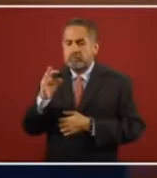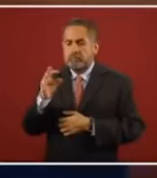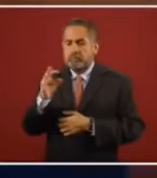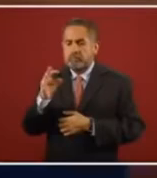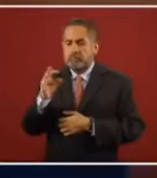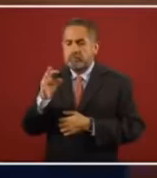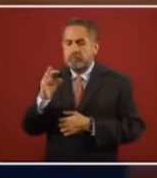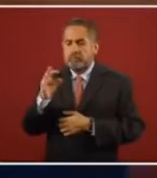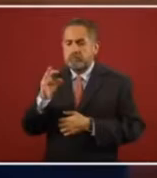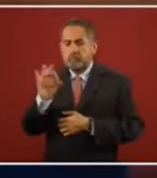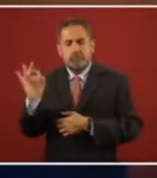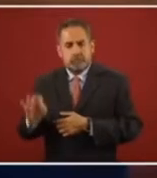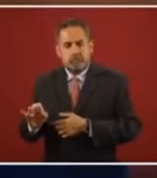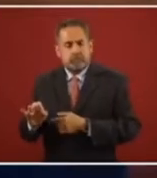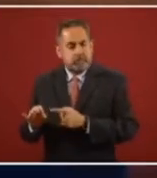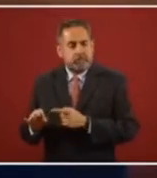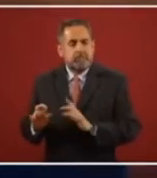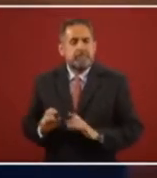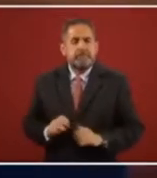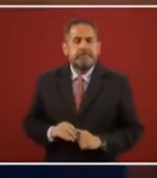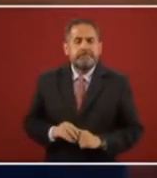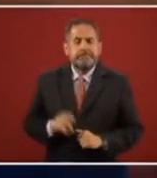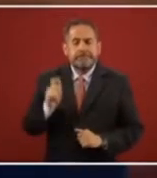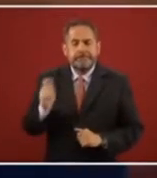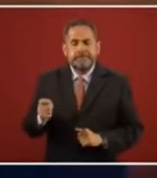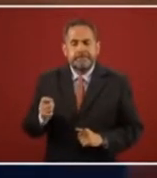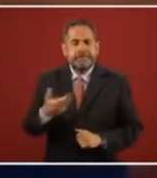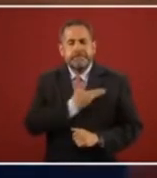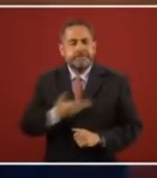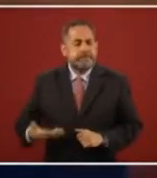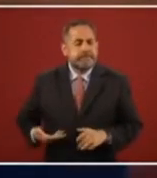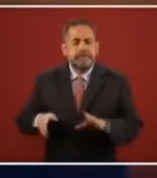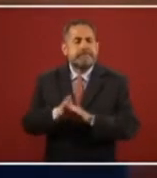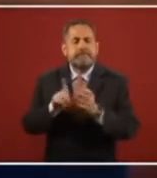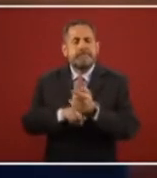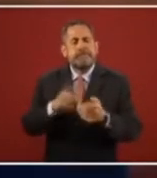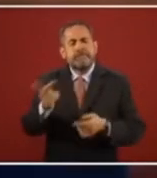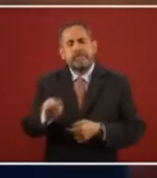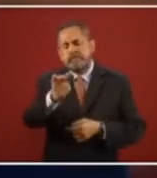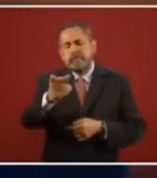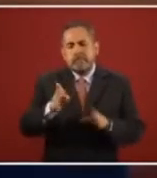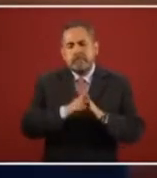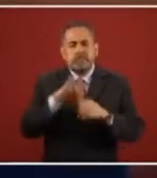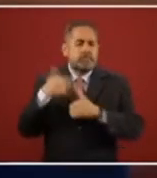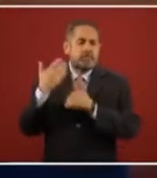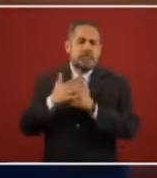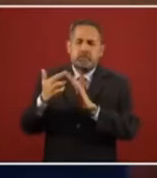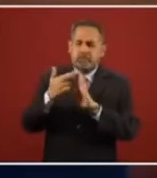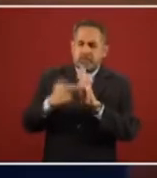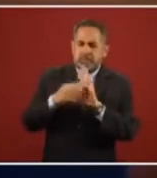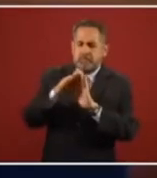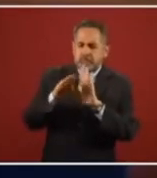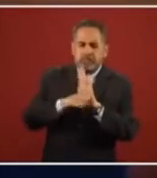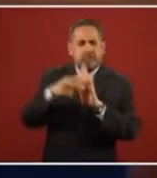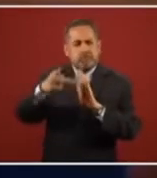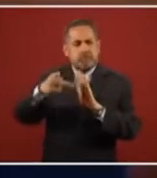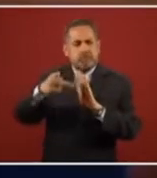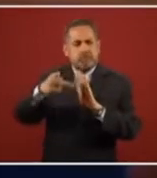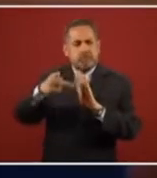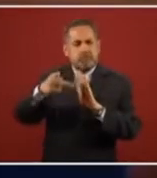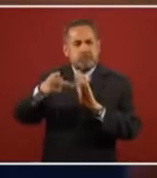point in life percent presente que va a ser con cuáles eran las medidas de su gobierno